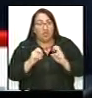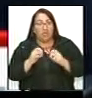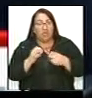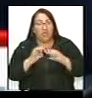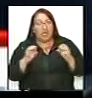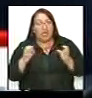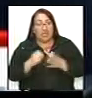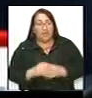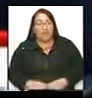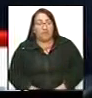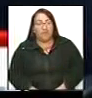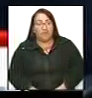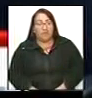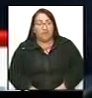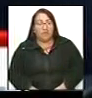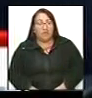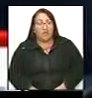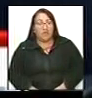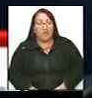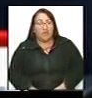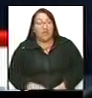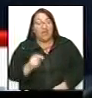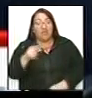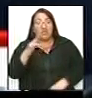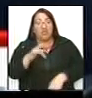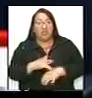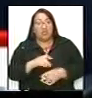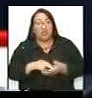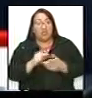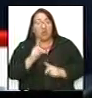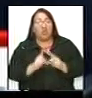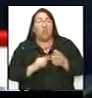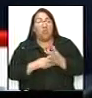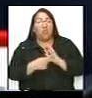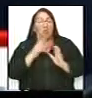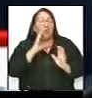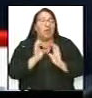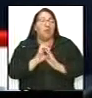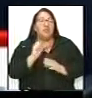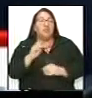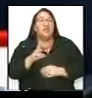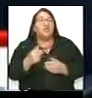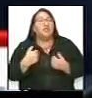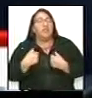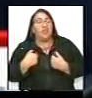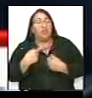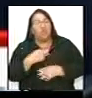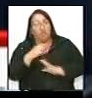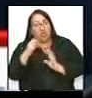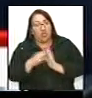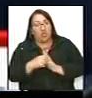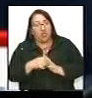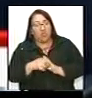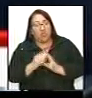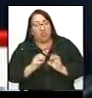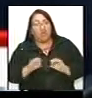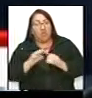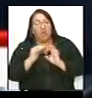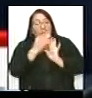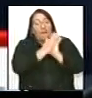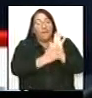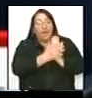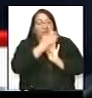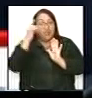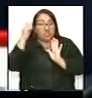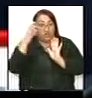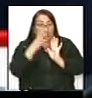para ver el tema de producción y aquí se está tocando algunos puntos por decir se tiene un proyecto de dotar de paneles solares